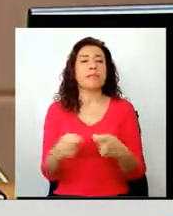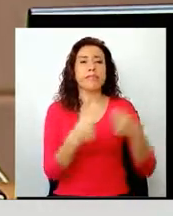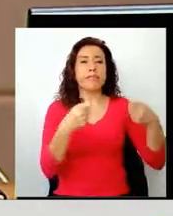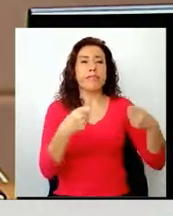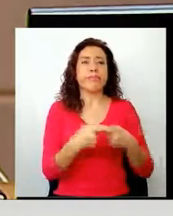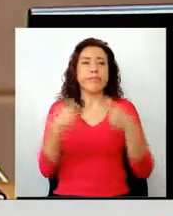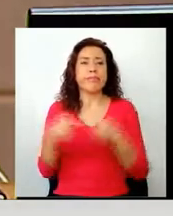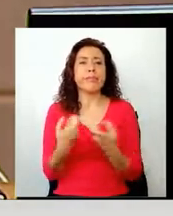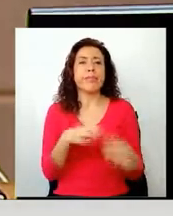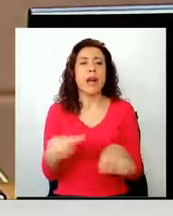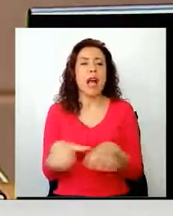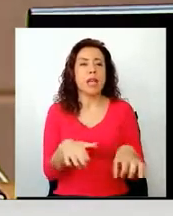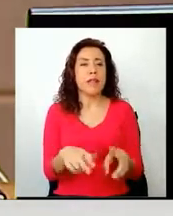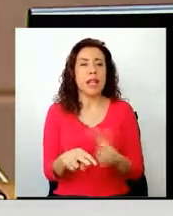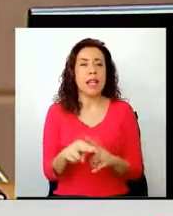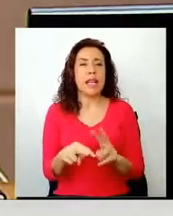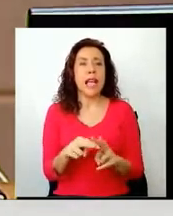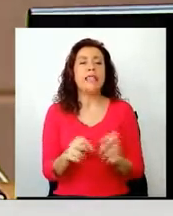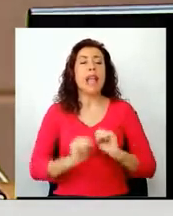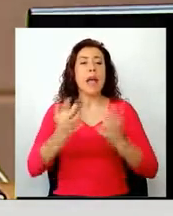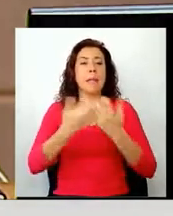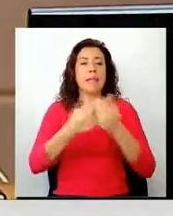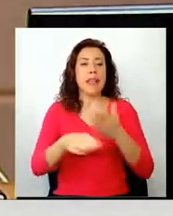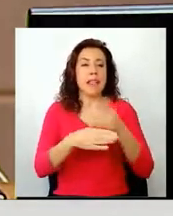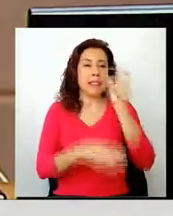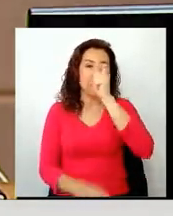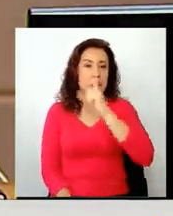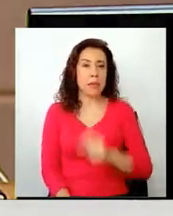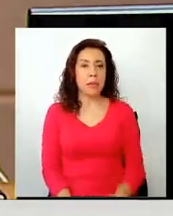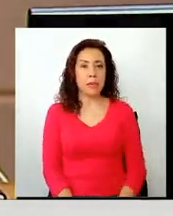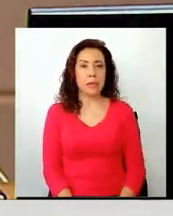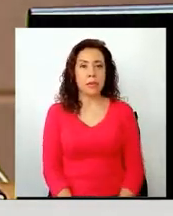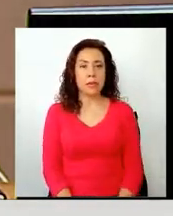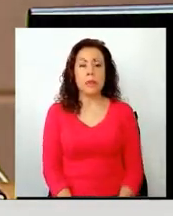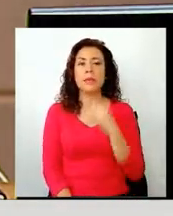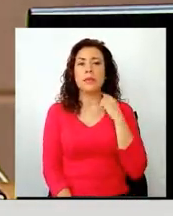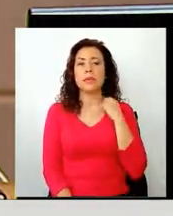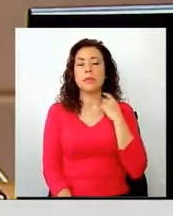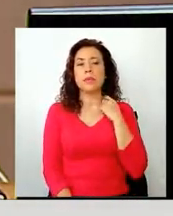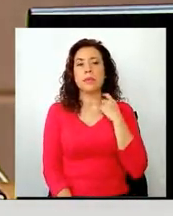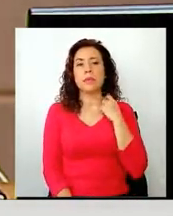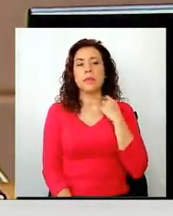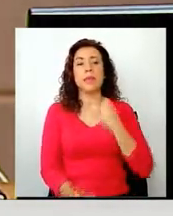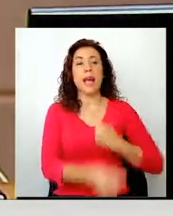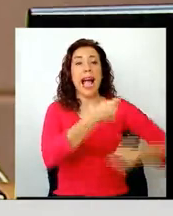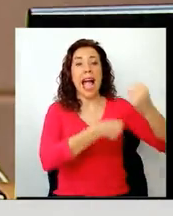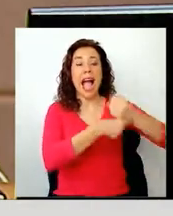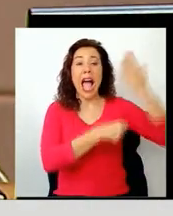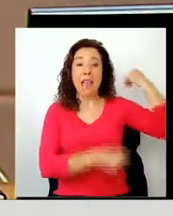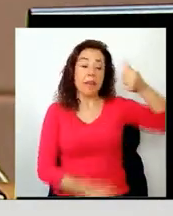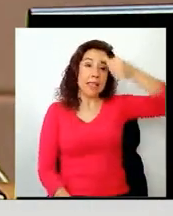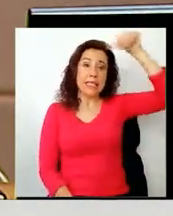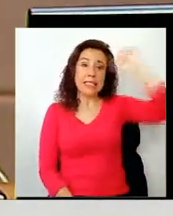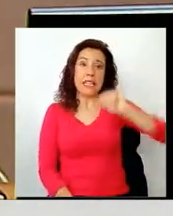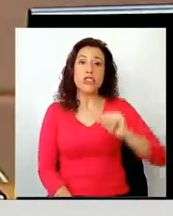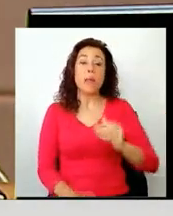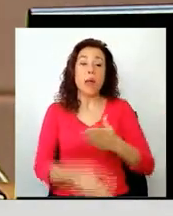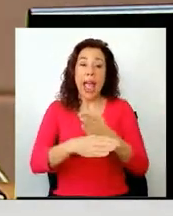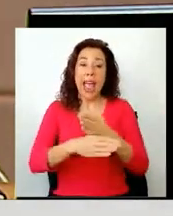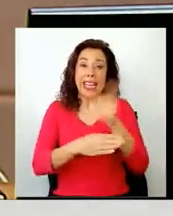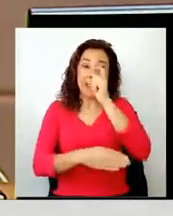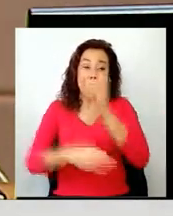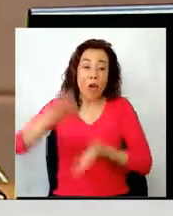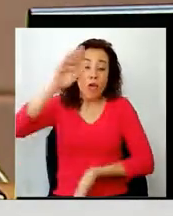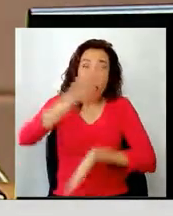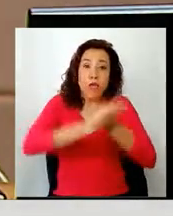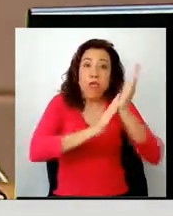se desarrolla en la salmoneras acá lo dijeron recién recordemos que el año pasado se sancionó por el escape de estas especies hidrobiológicas por cuanto